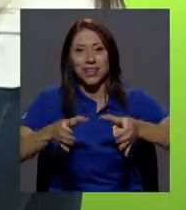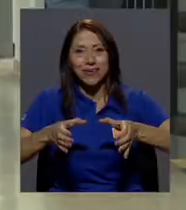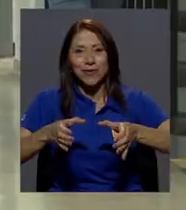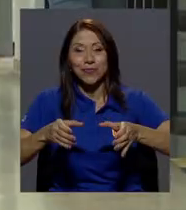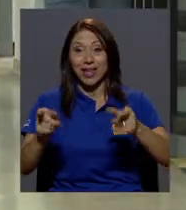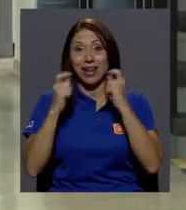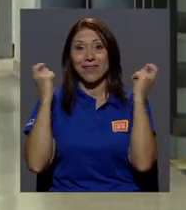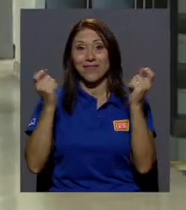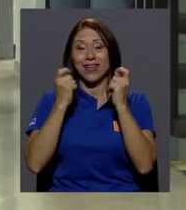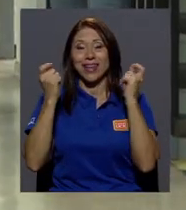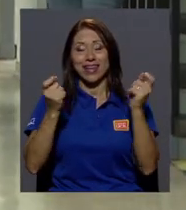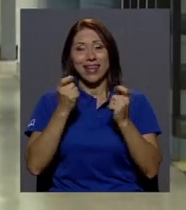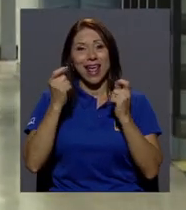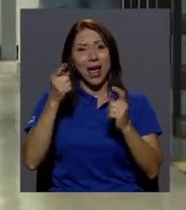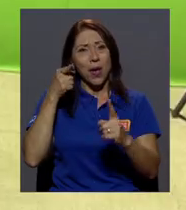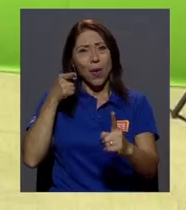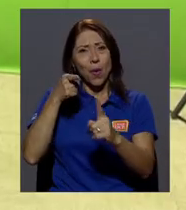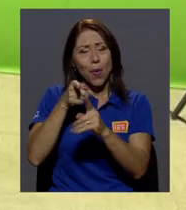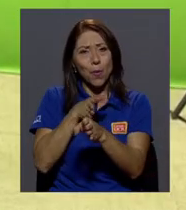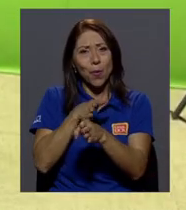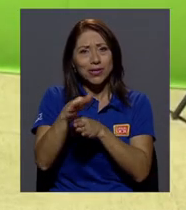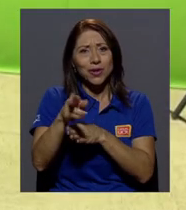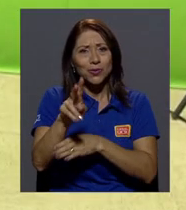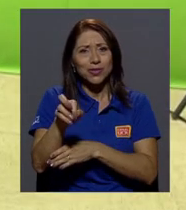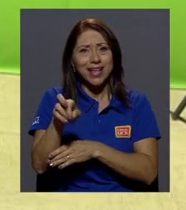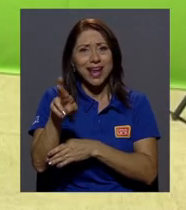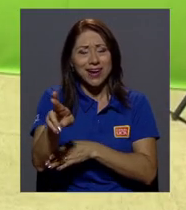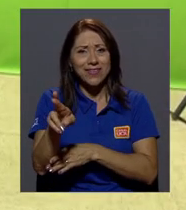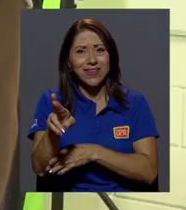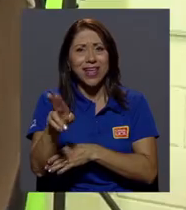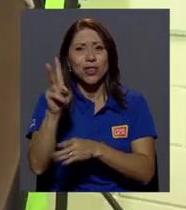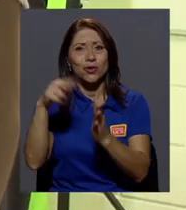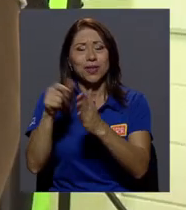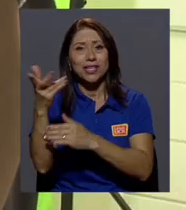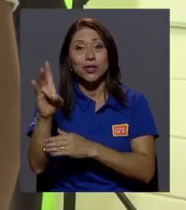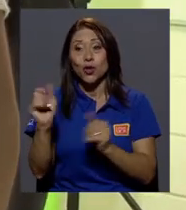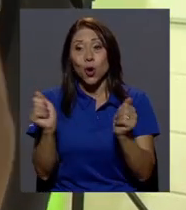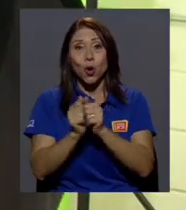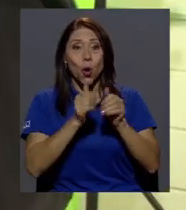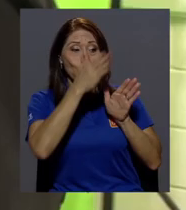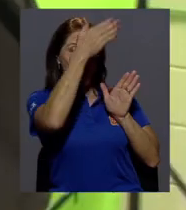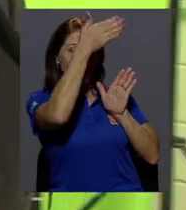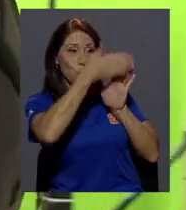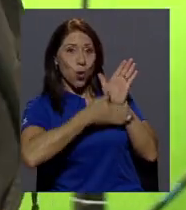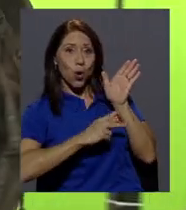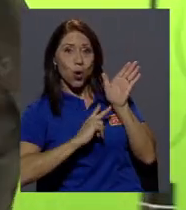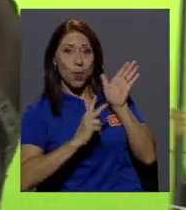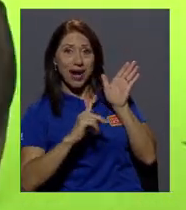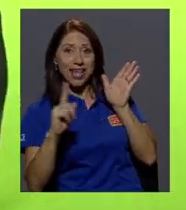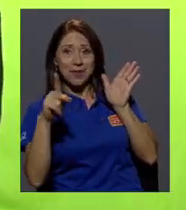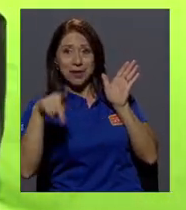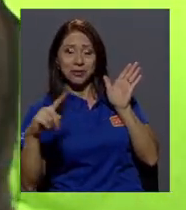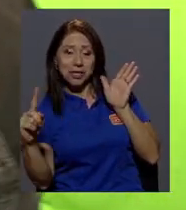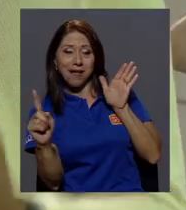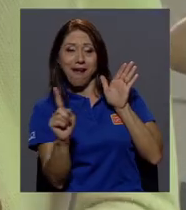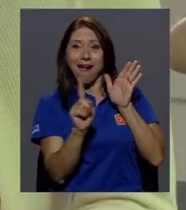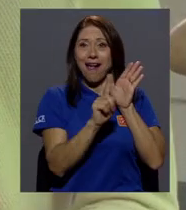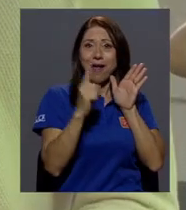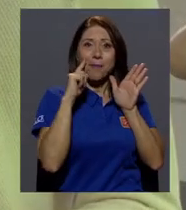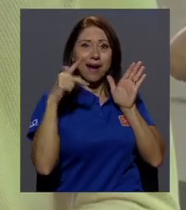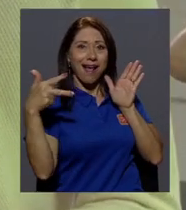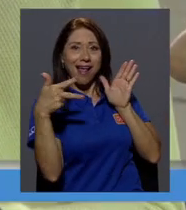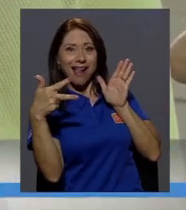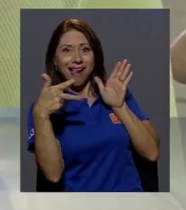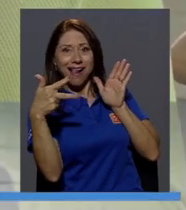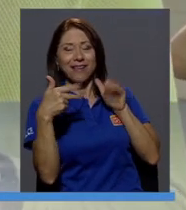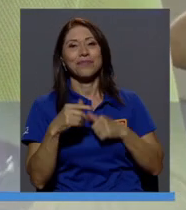Vocacional UCR 2018, que con un croma key permitió a los interesados posar frente a las cámaras. Básicamente lo que